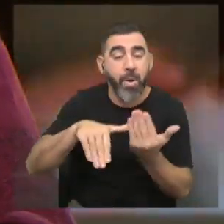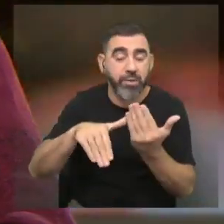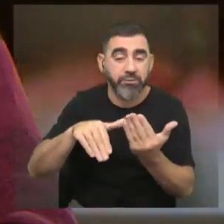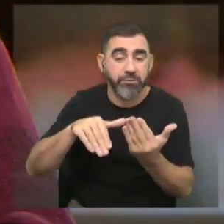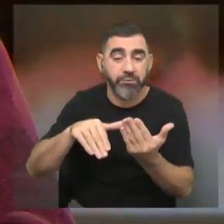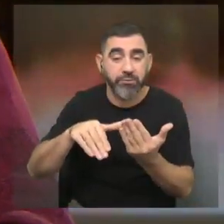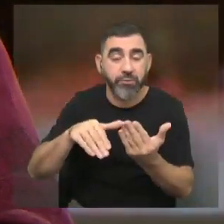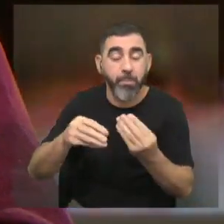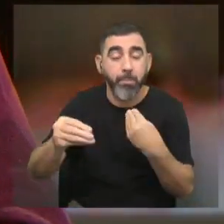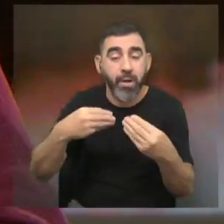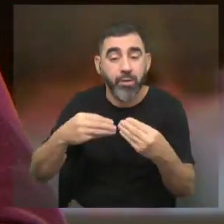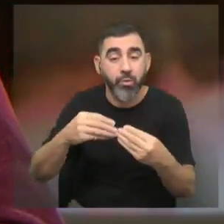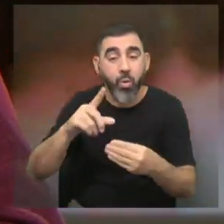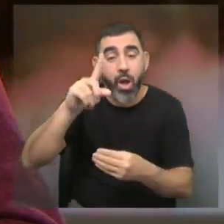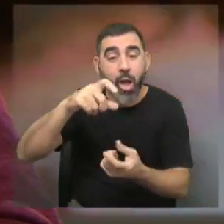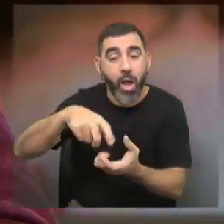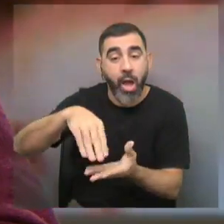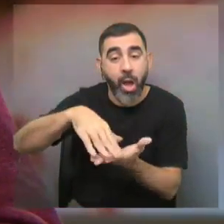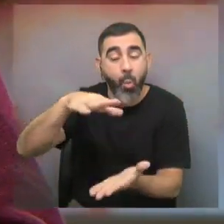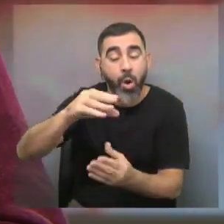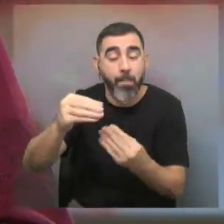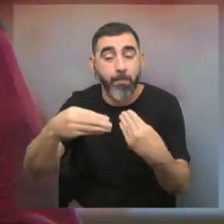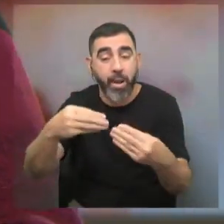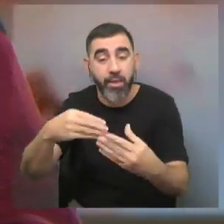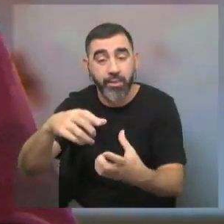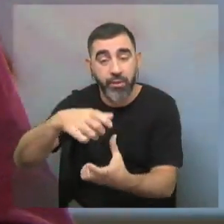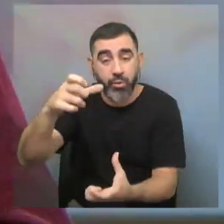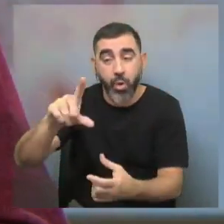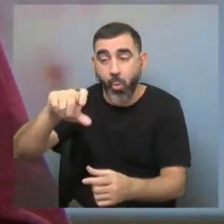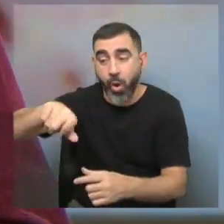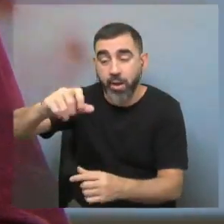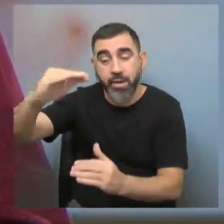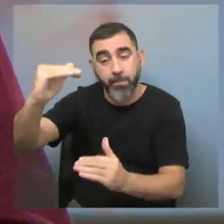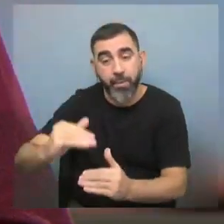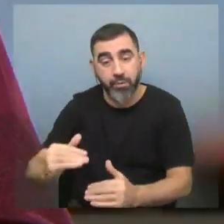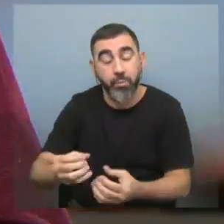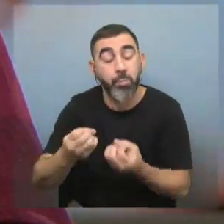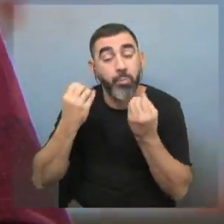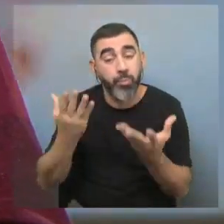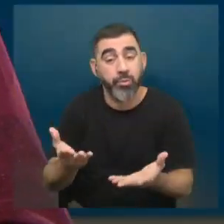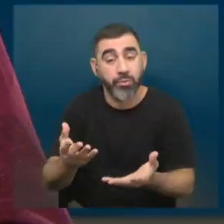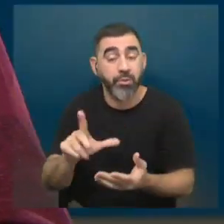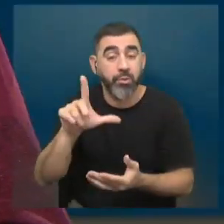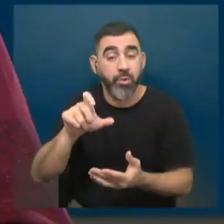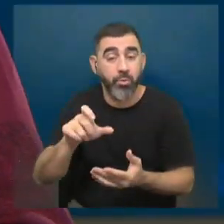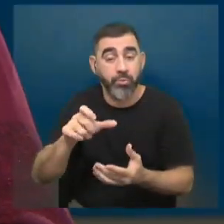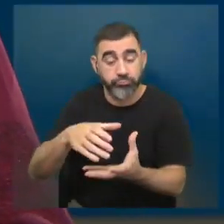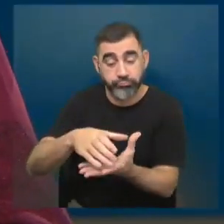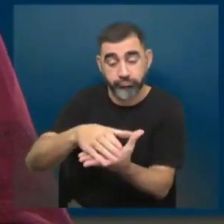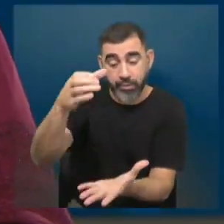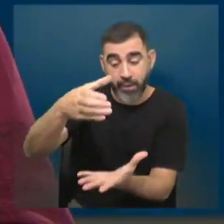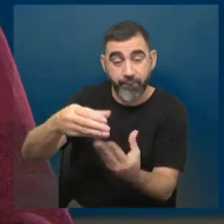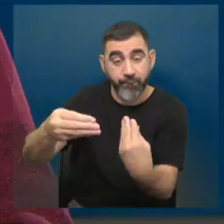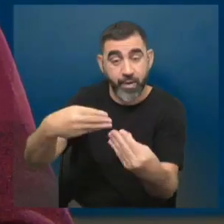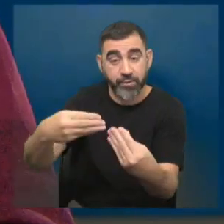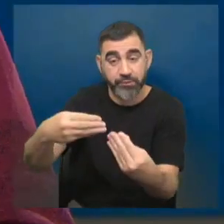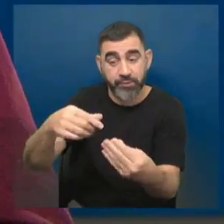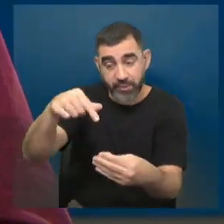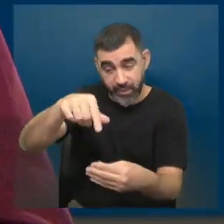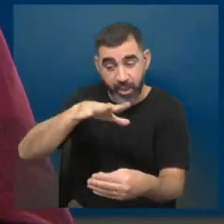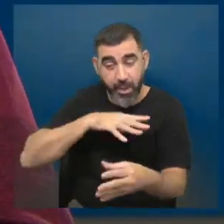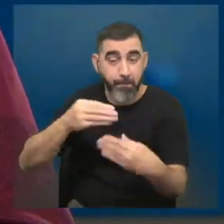Los primeros usos de las fibras de carbono fueron en el campo militar, pero rápidamente se fueron extendiendo a otro tipo de